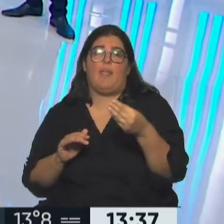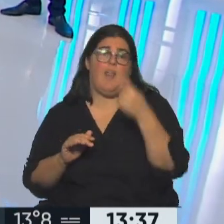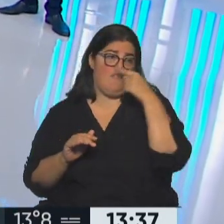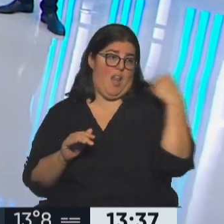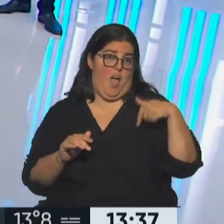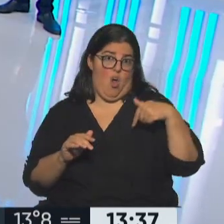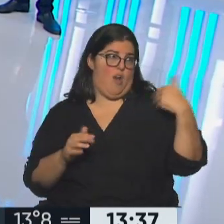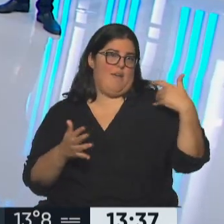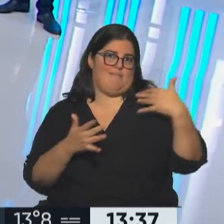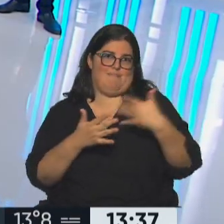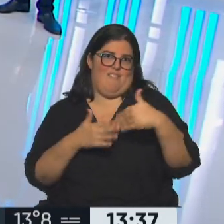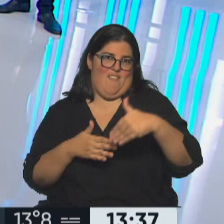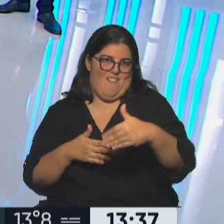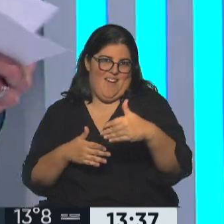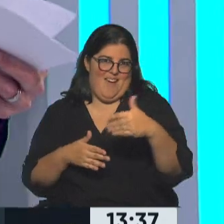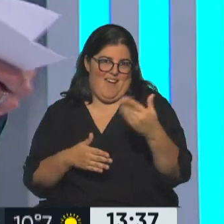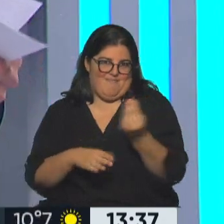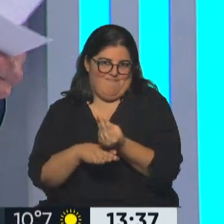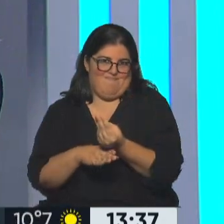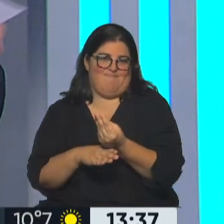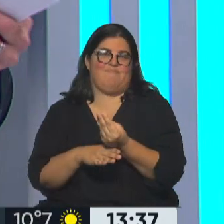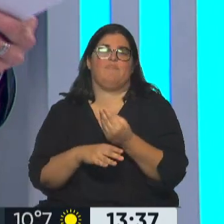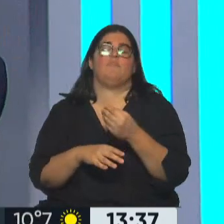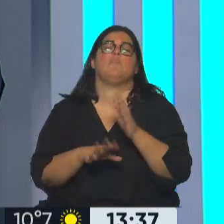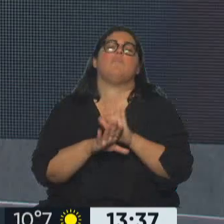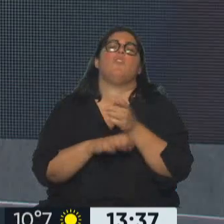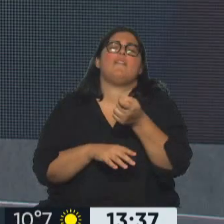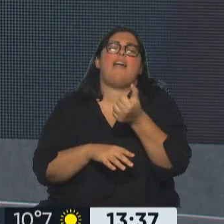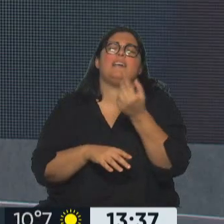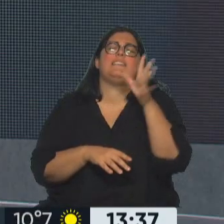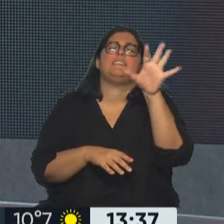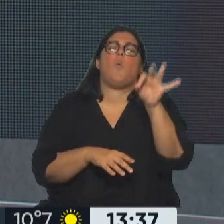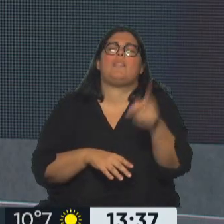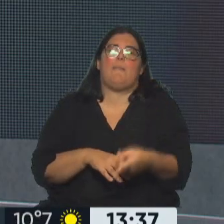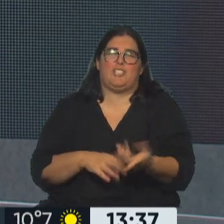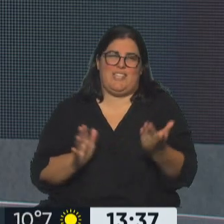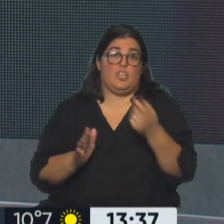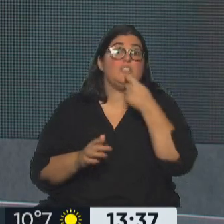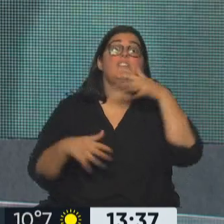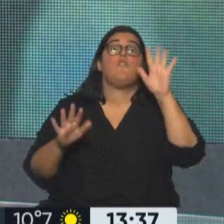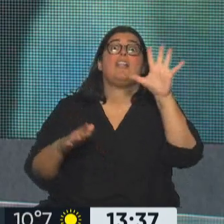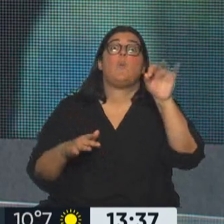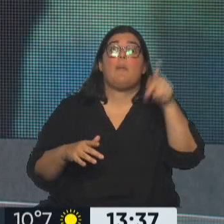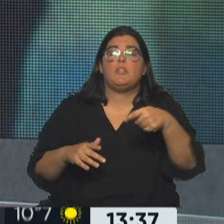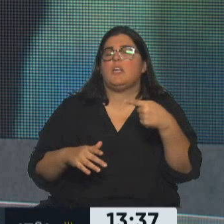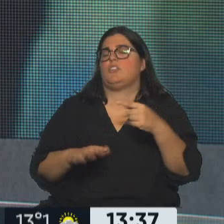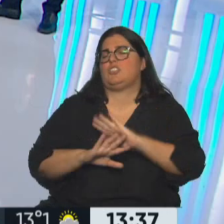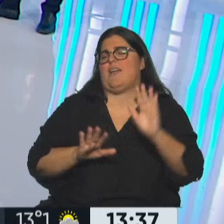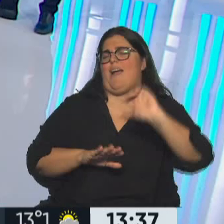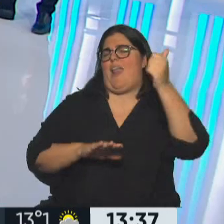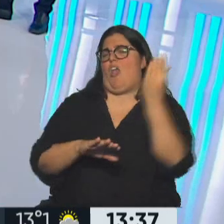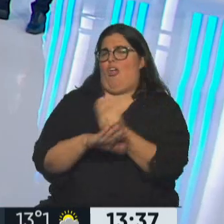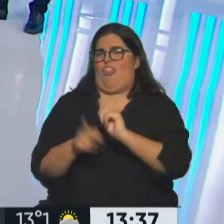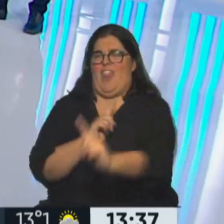muy cerca de reelegir, ¿no? Quedó muy poco de conseguir el 50% más claro, de está los muy votos, cerca que eso lo hubiese de hacerlo. convertido exactamente en ganador de la